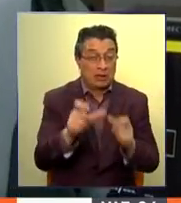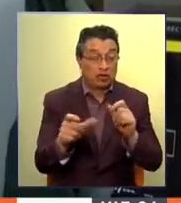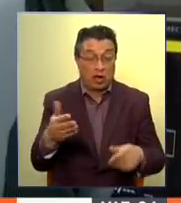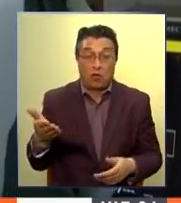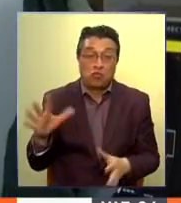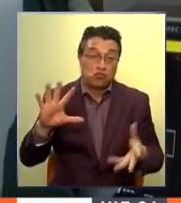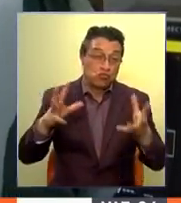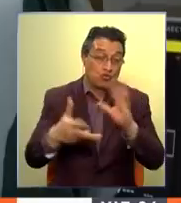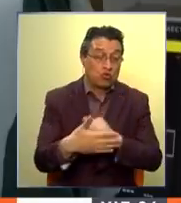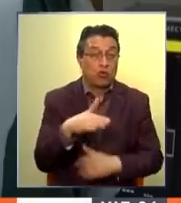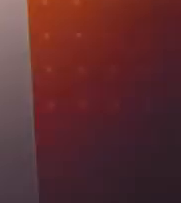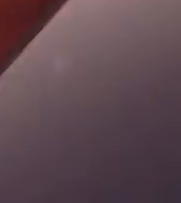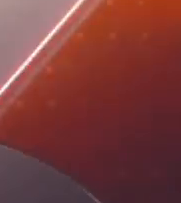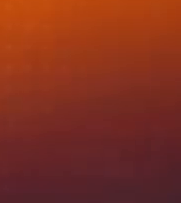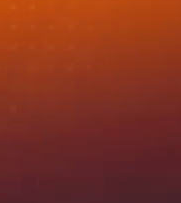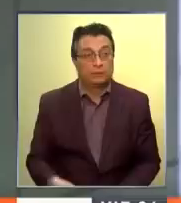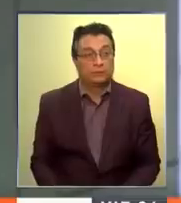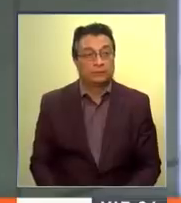mundo.